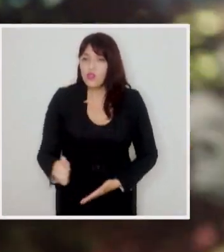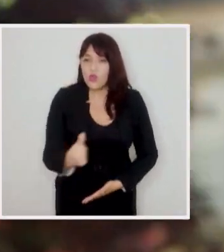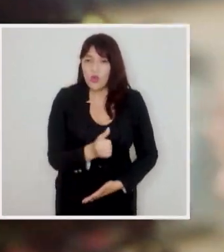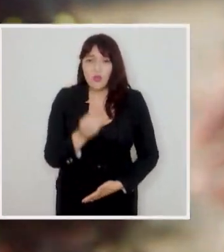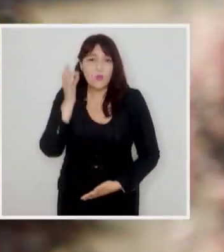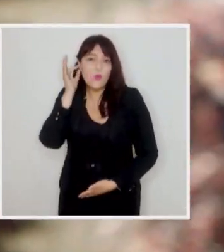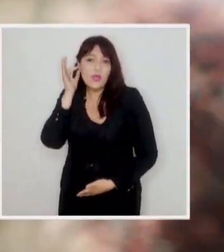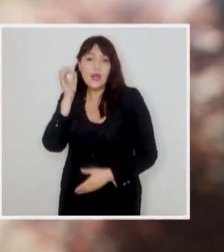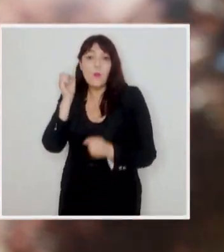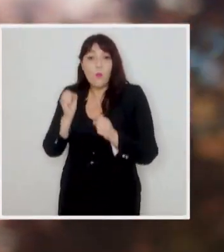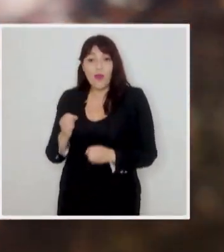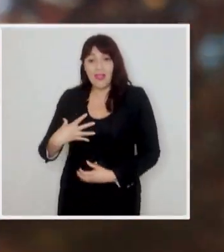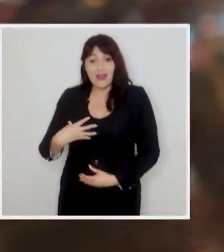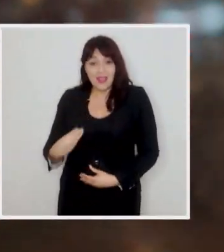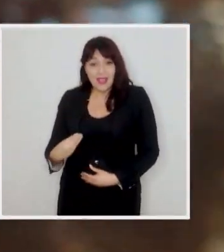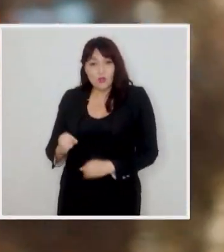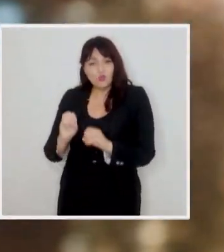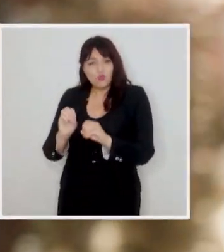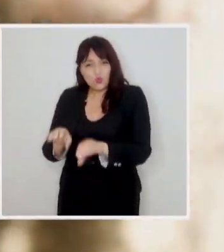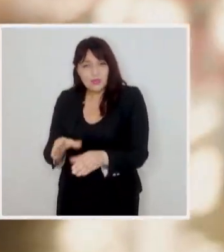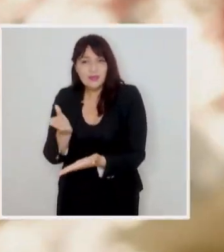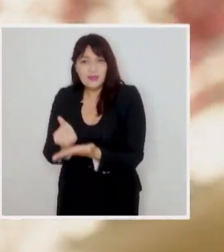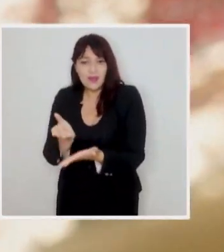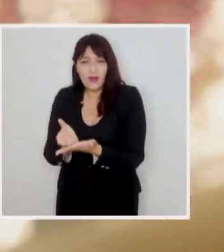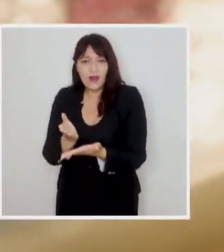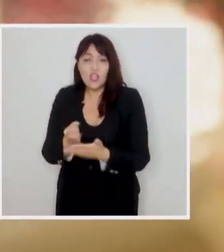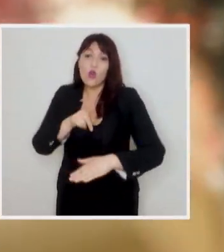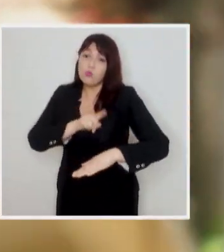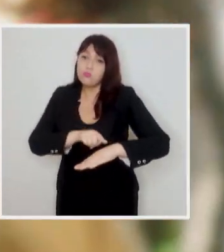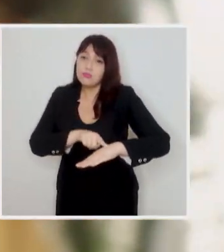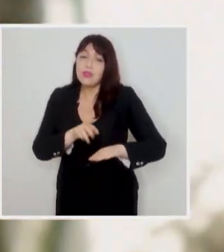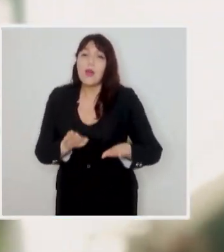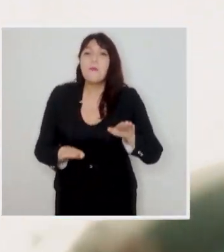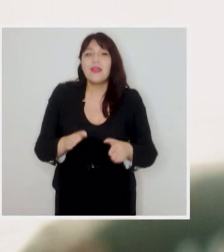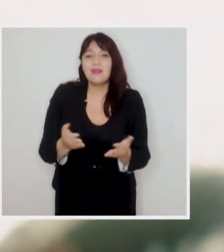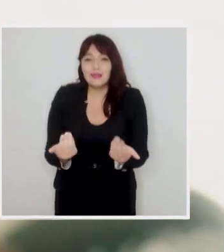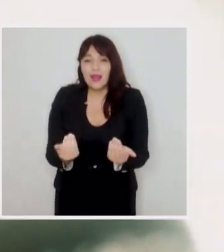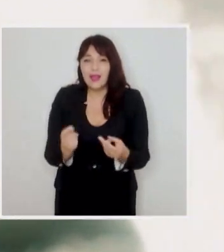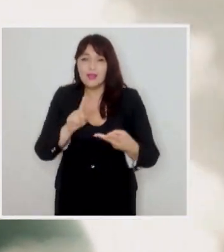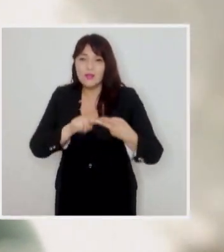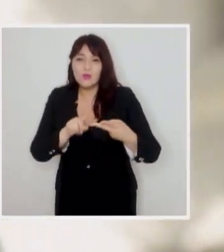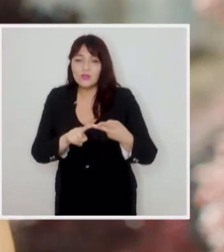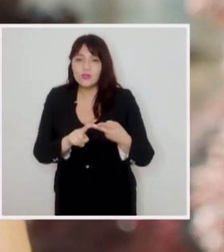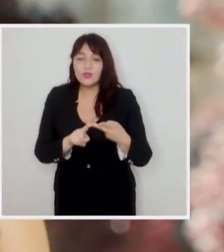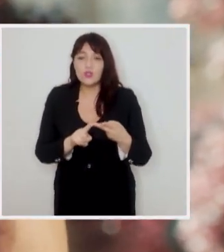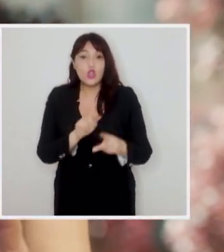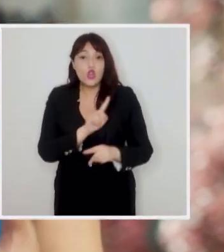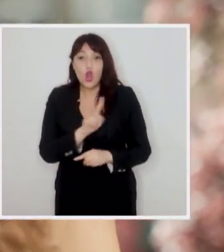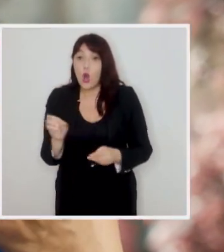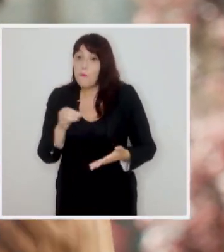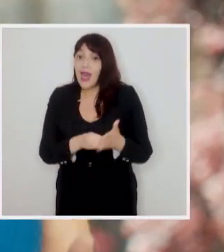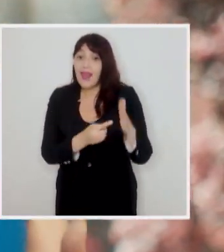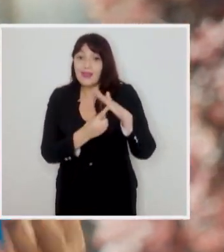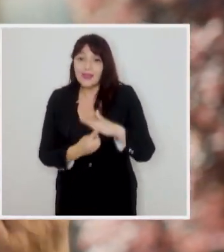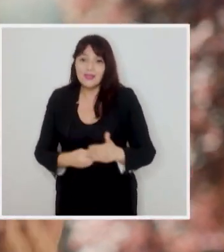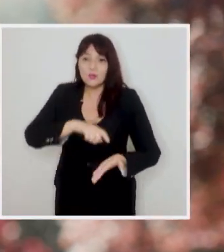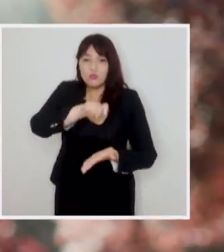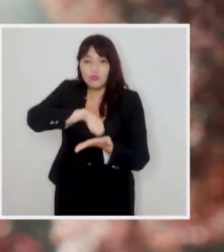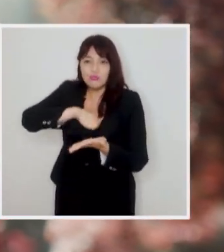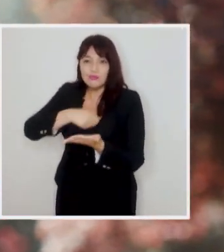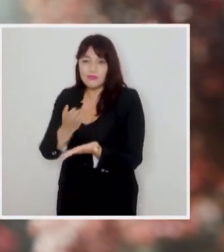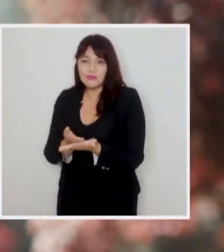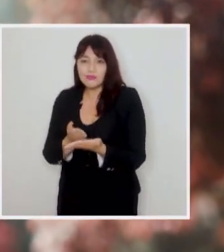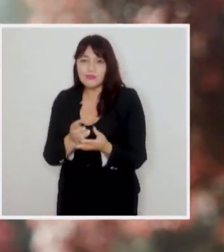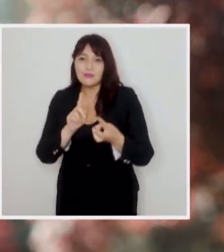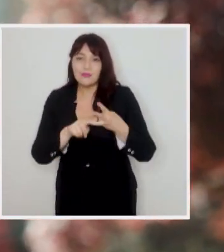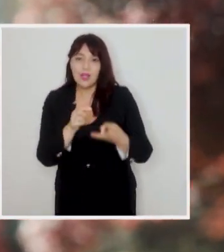lugar, todas las mujeres van a poder llevar a sus hijos en el horario de sus necesidades. Dos, no va a haber más discriminación en